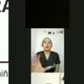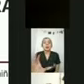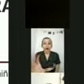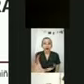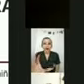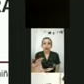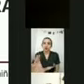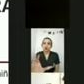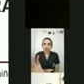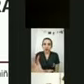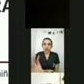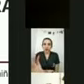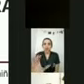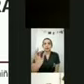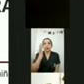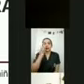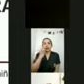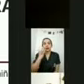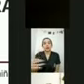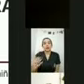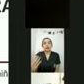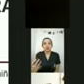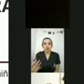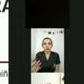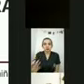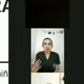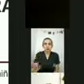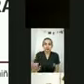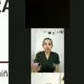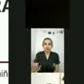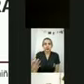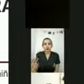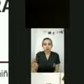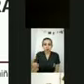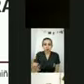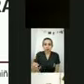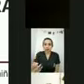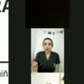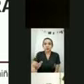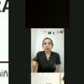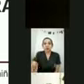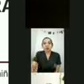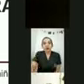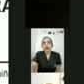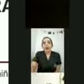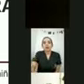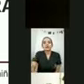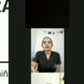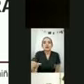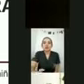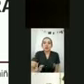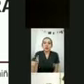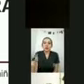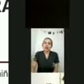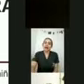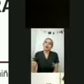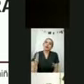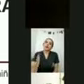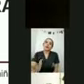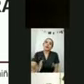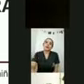por ejemplo, un pare o un semáforo y lo quieren implementar en su vida diaria con sus compañeros. La extensión de la